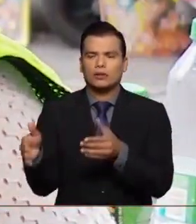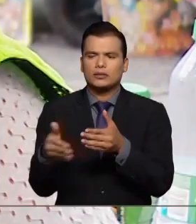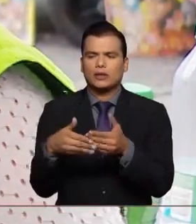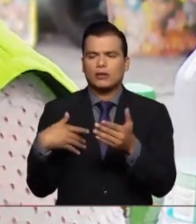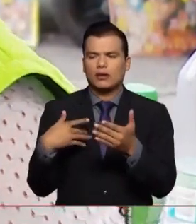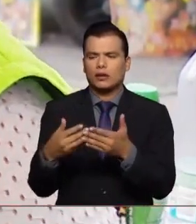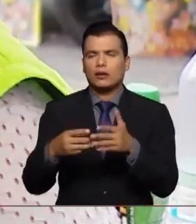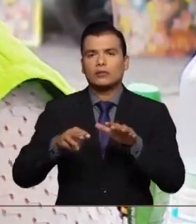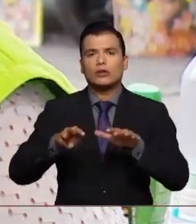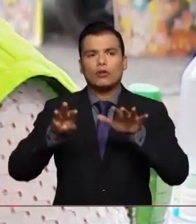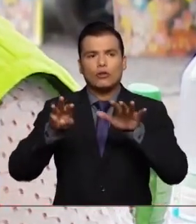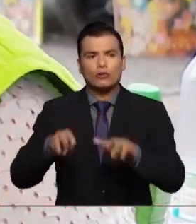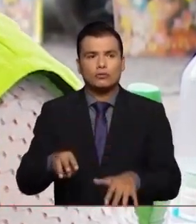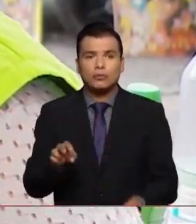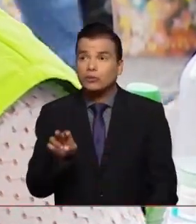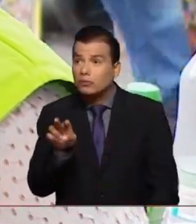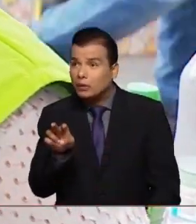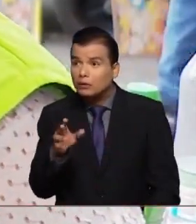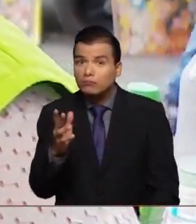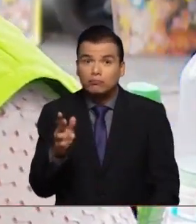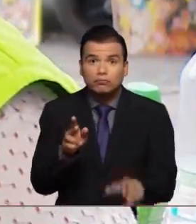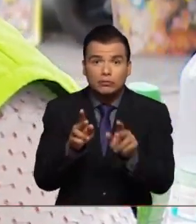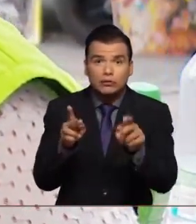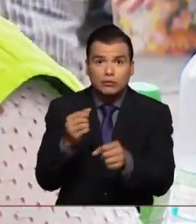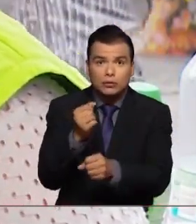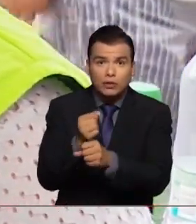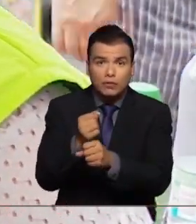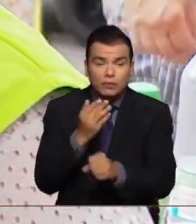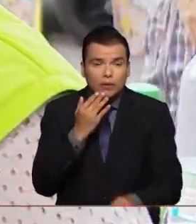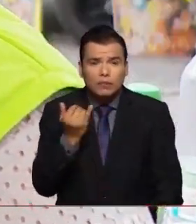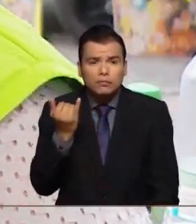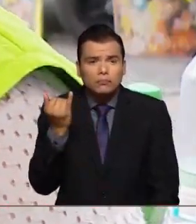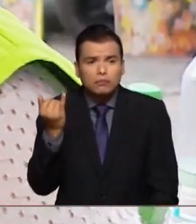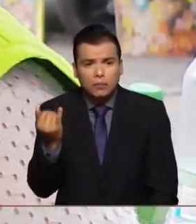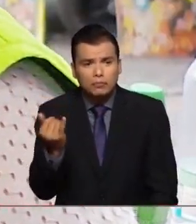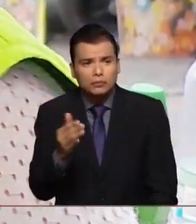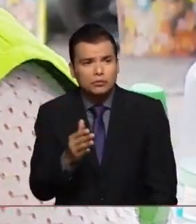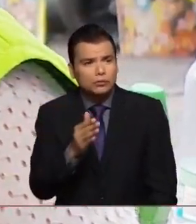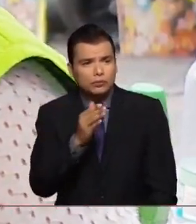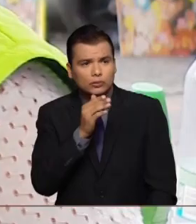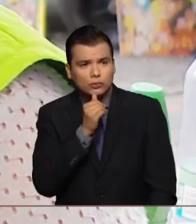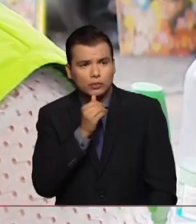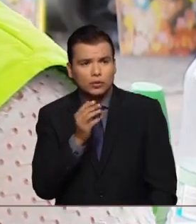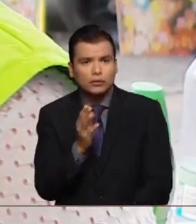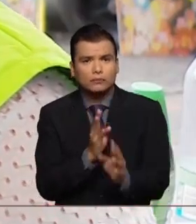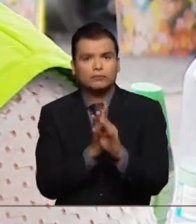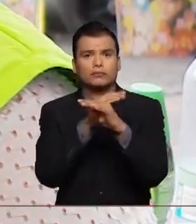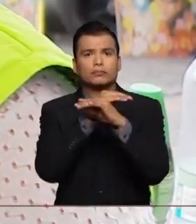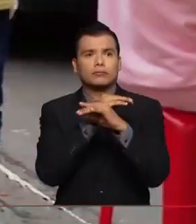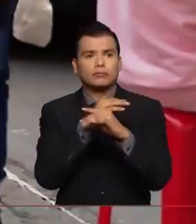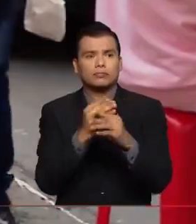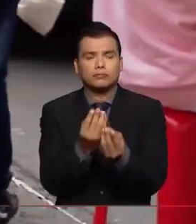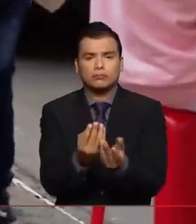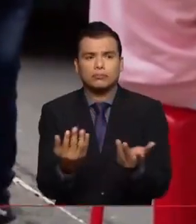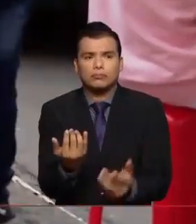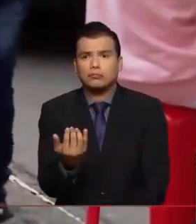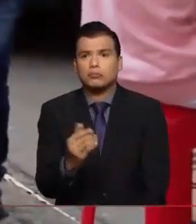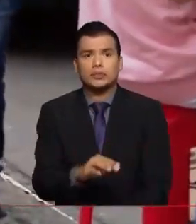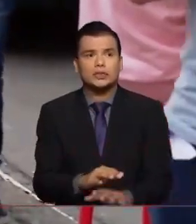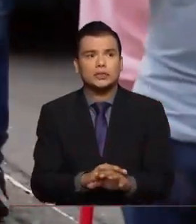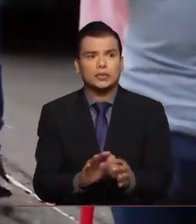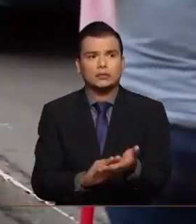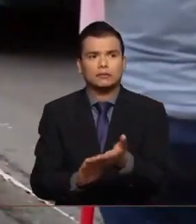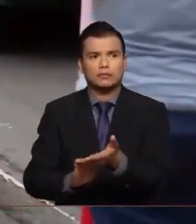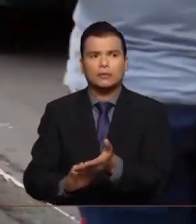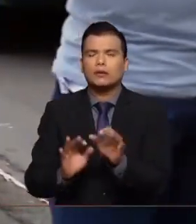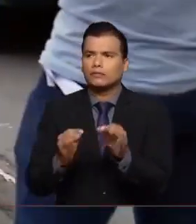no le veo ningún trabajador. ¿Usted ve algún trabajador? No hay ninguno, ¿cierto? Solamente cuidando unas palmas y cuidando un pasto. El lugar